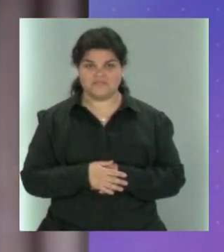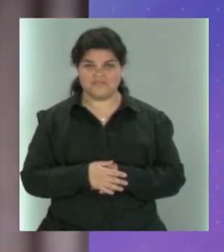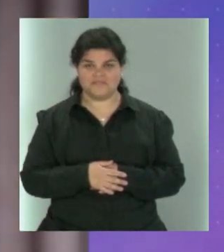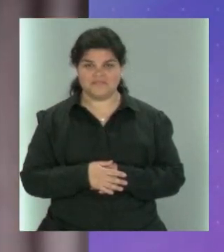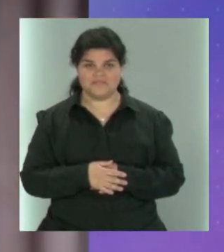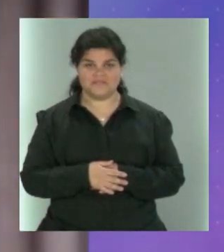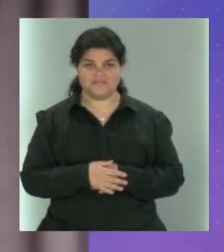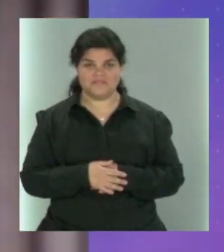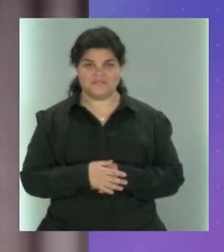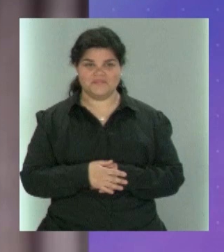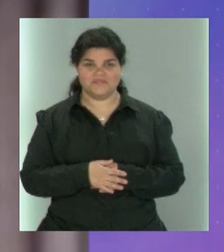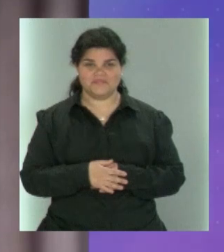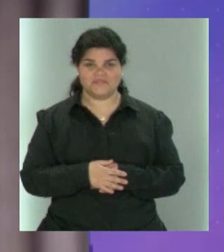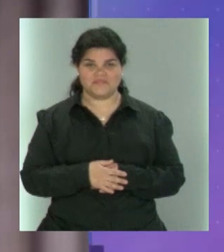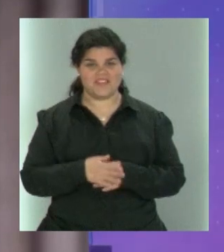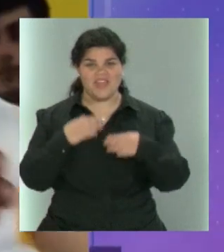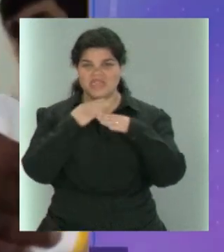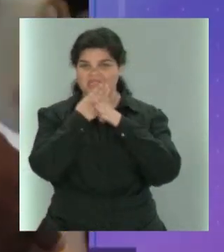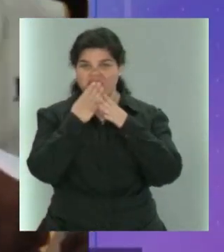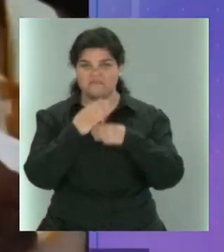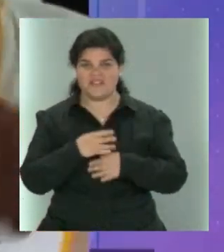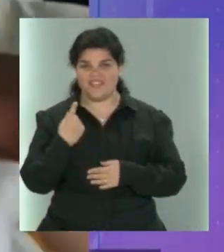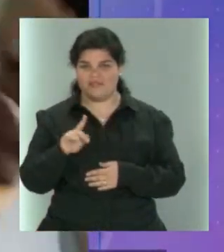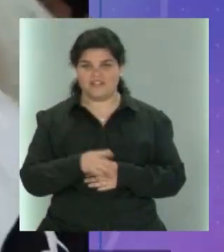Kung Fu es Kung Fu. No es juego de niños.